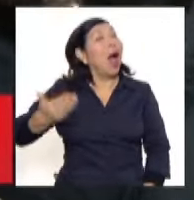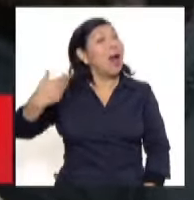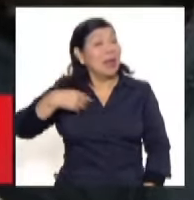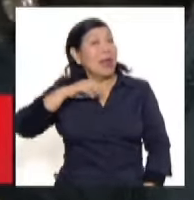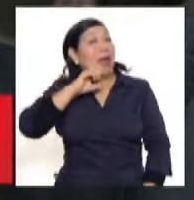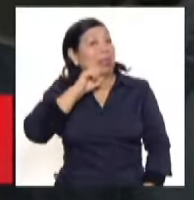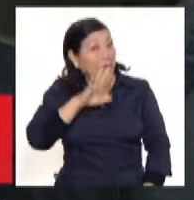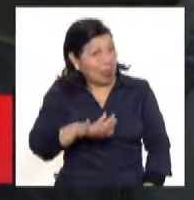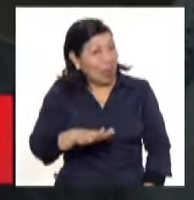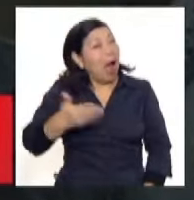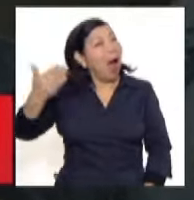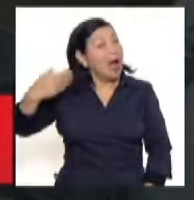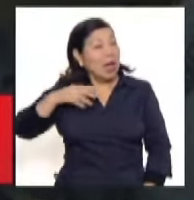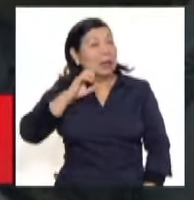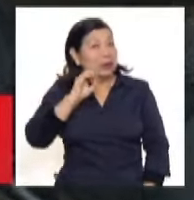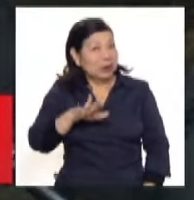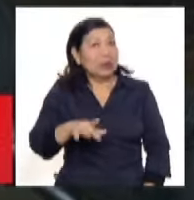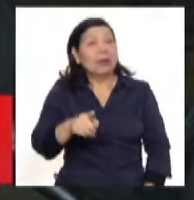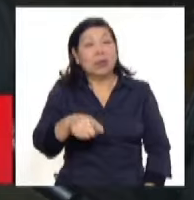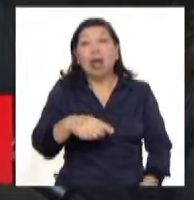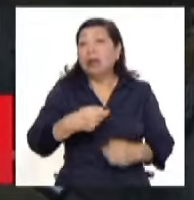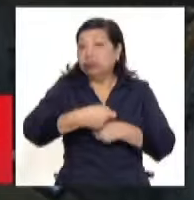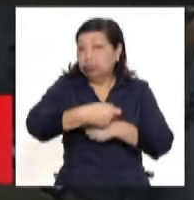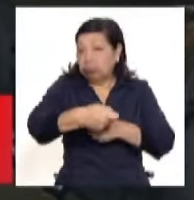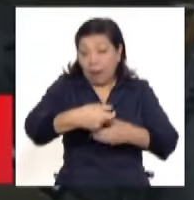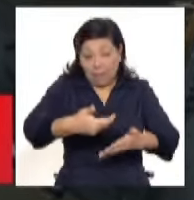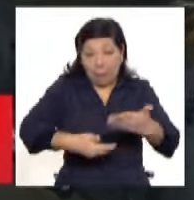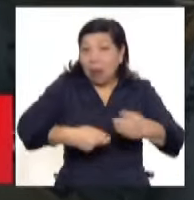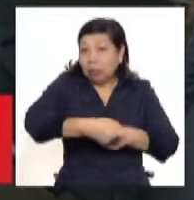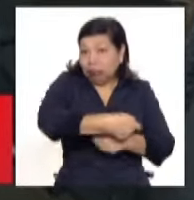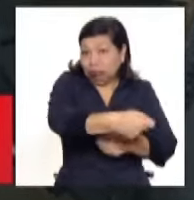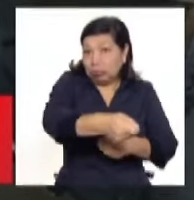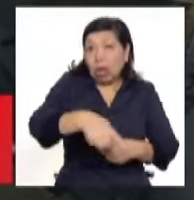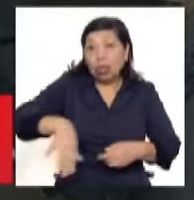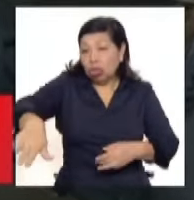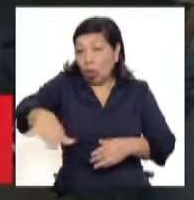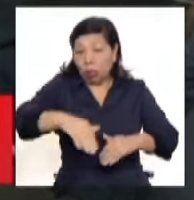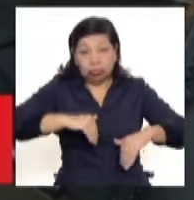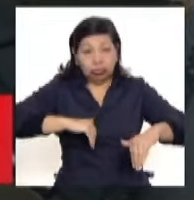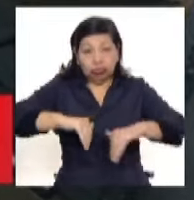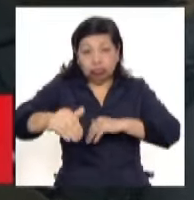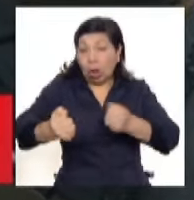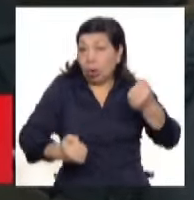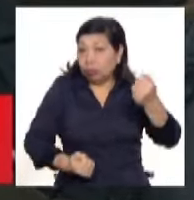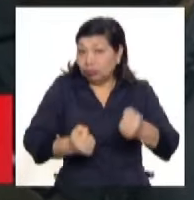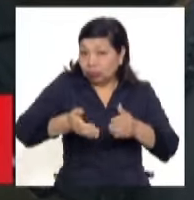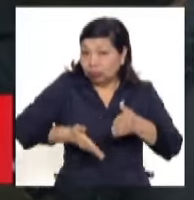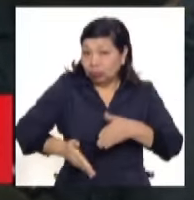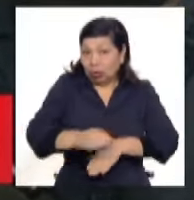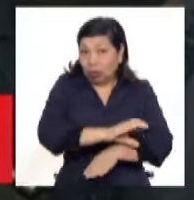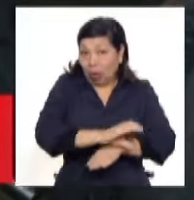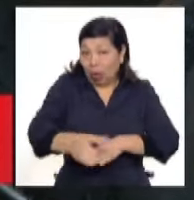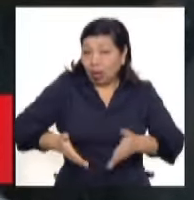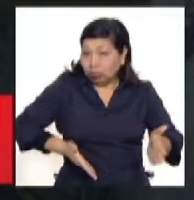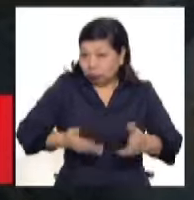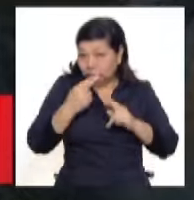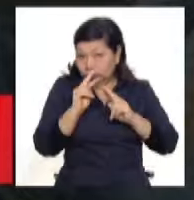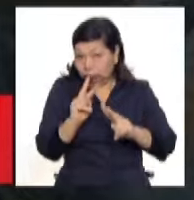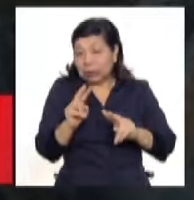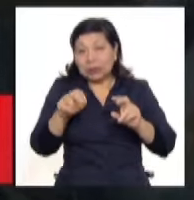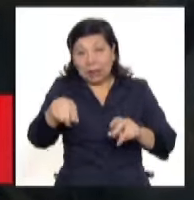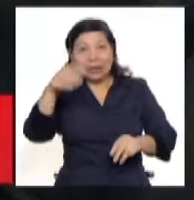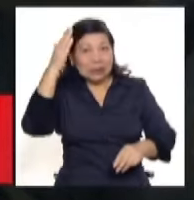estamos difundiendo la información y se están repartiendo estos volantes en toda la parte de la costanera, justamente a través de los inspectores